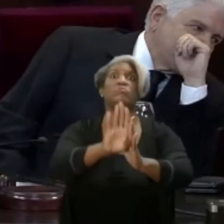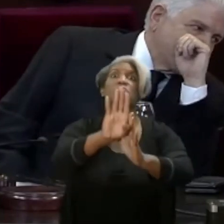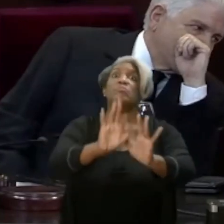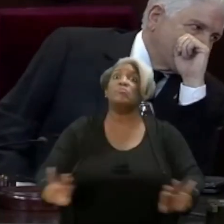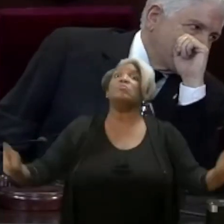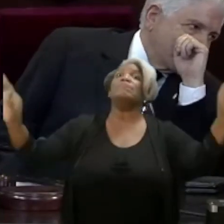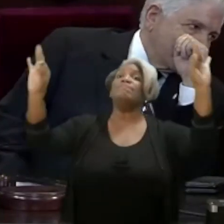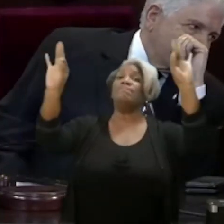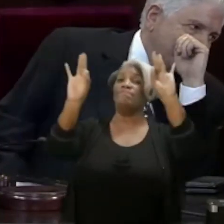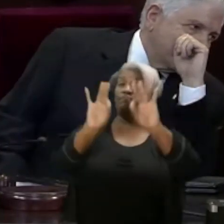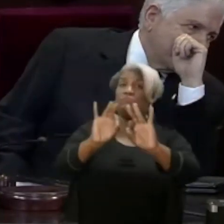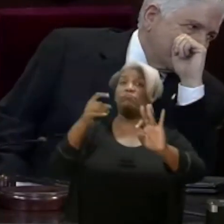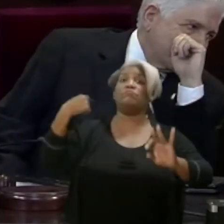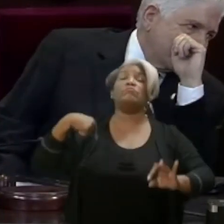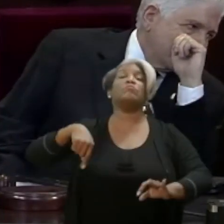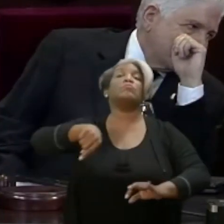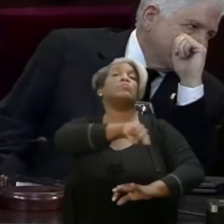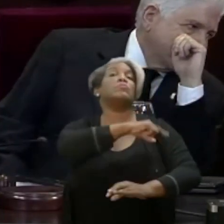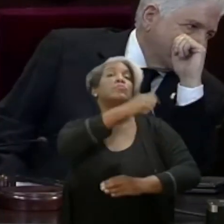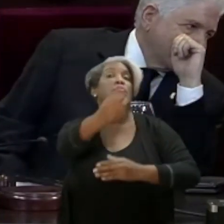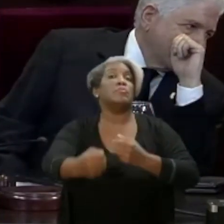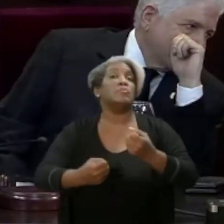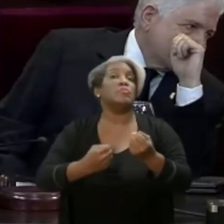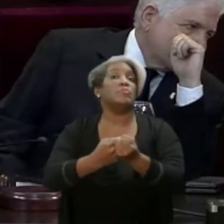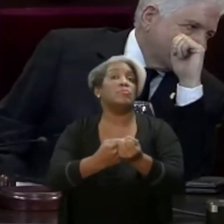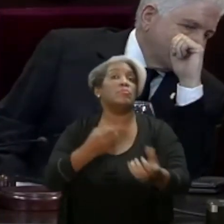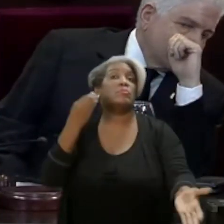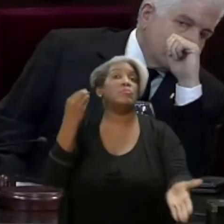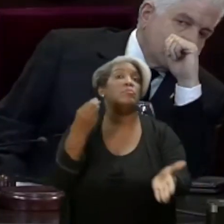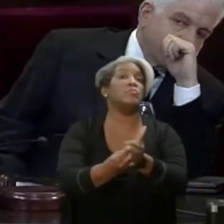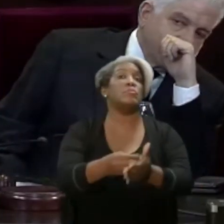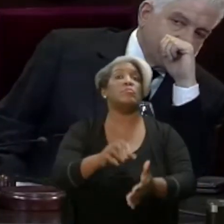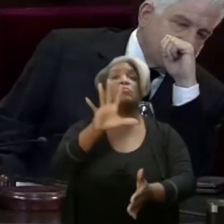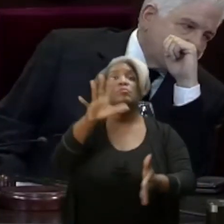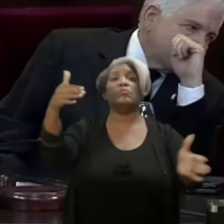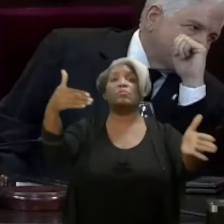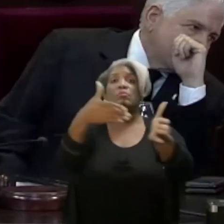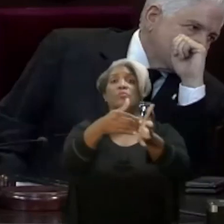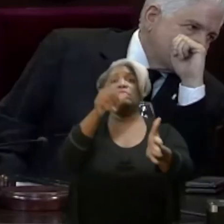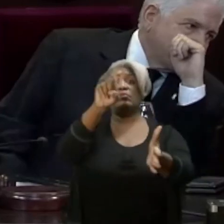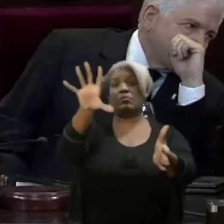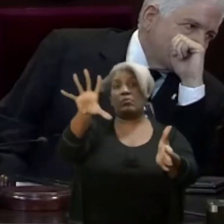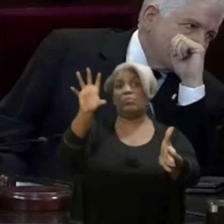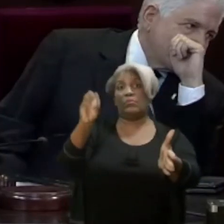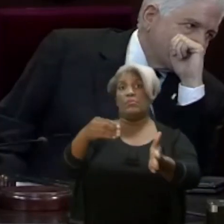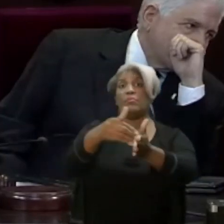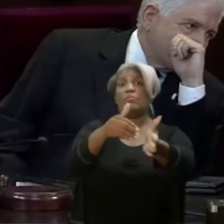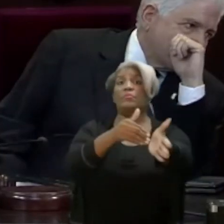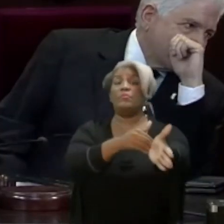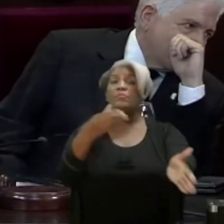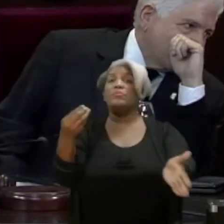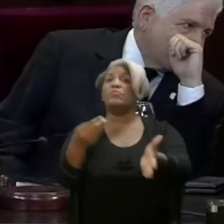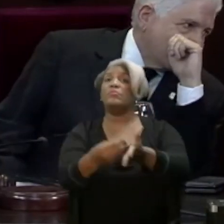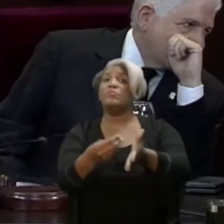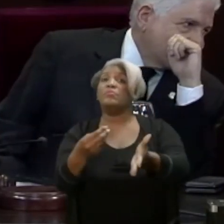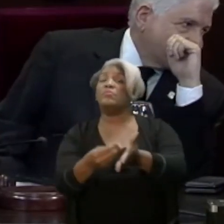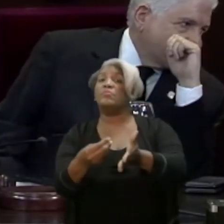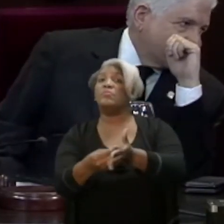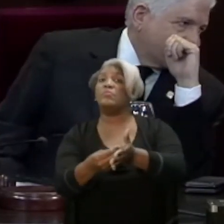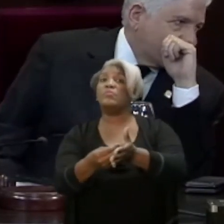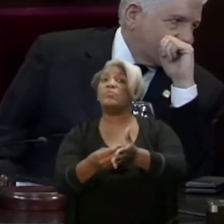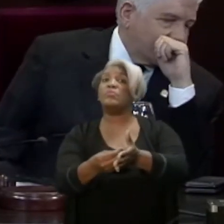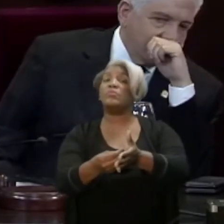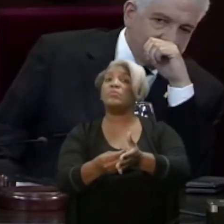por eso hemos subsidiado con 5.150 millones de pesos los fertilizantes